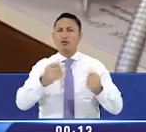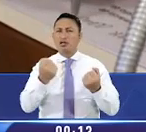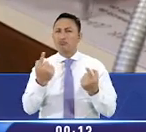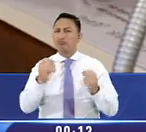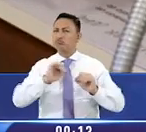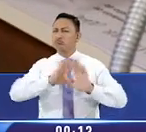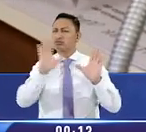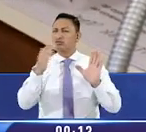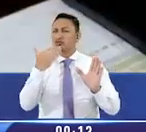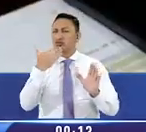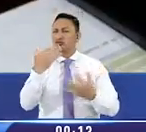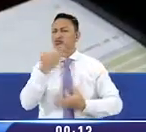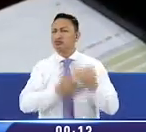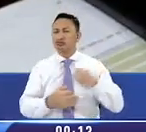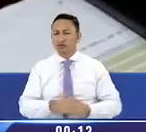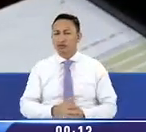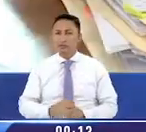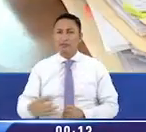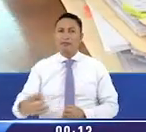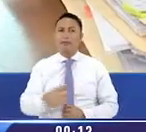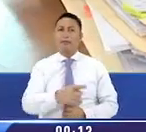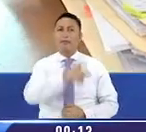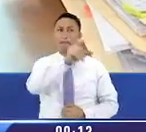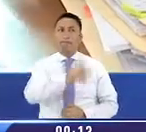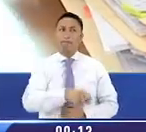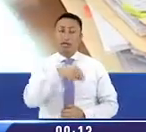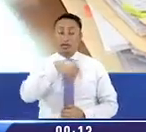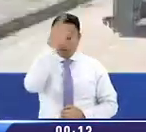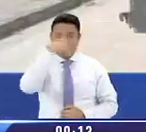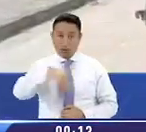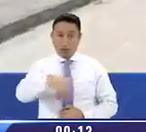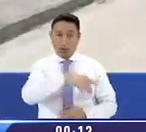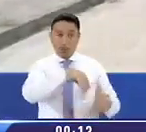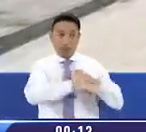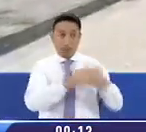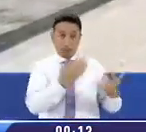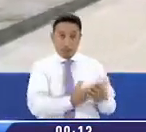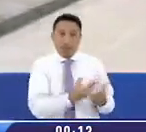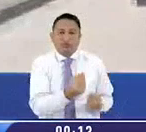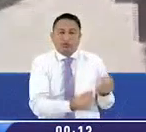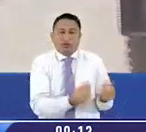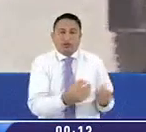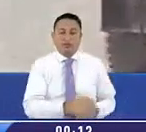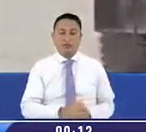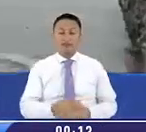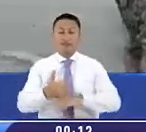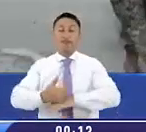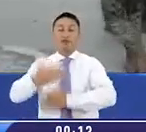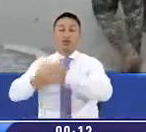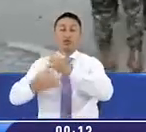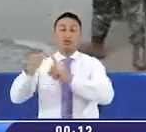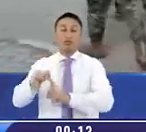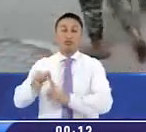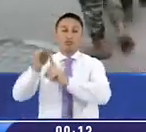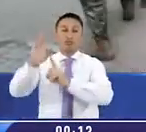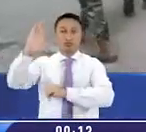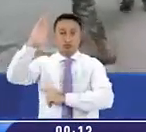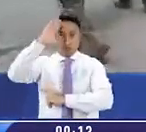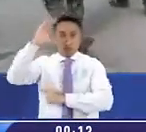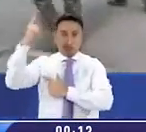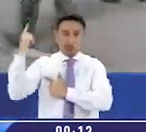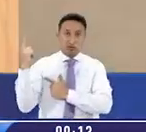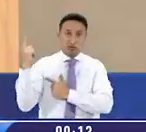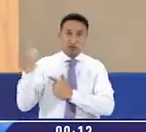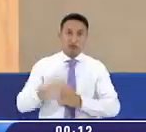no especificarse qué pasará en casos de una sentencia ejecutoriada. Sobre jueces especializados para militares y policías,